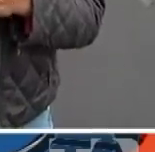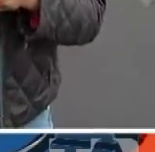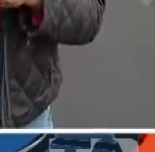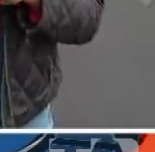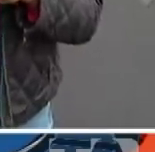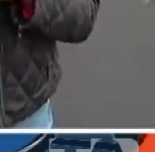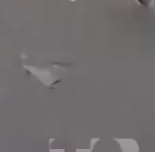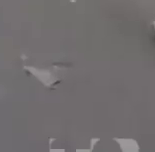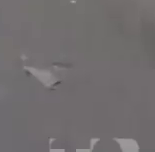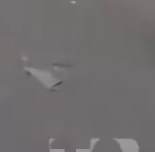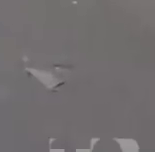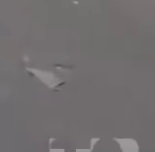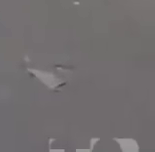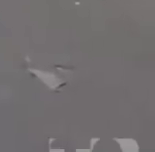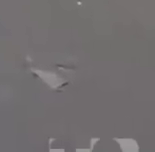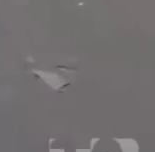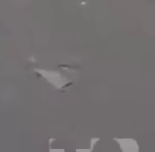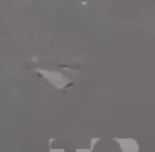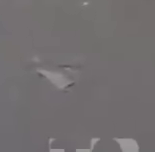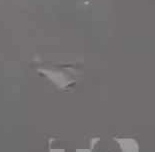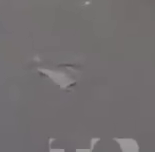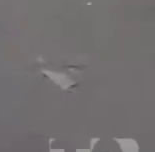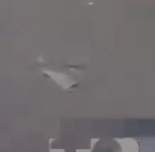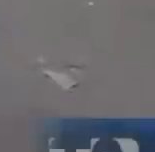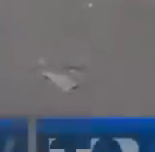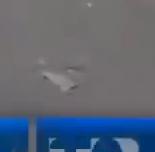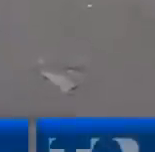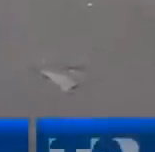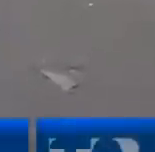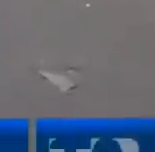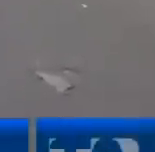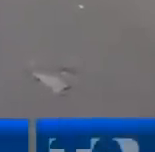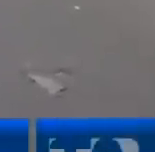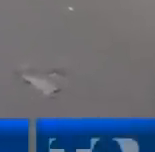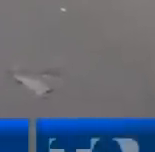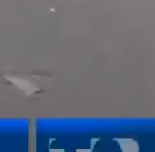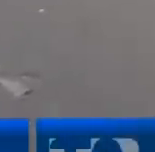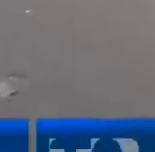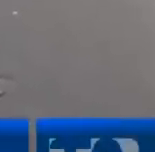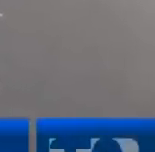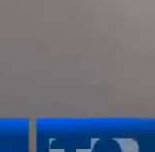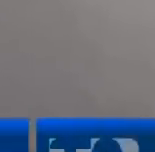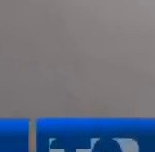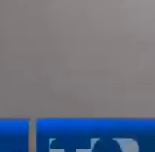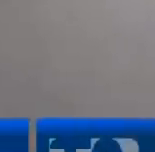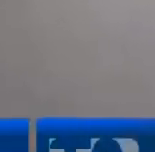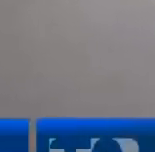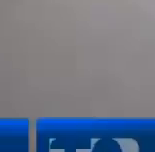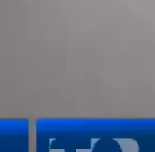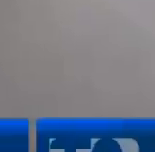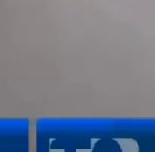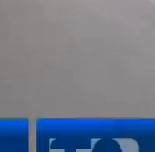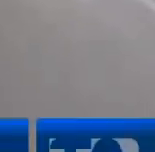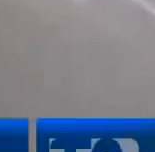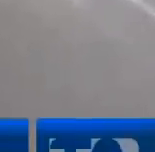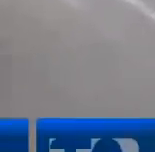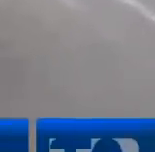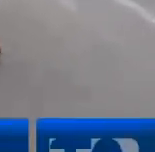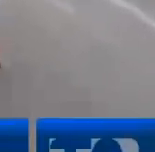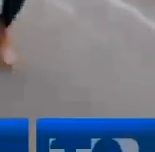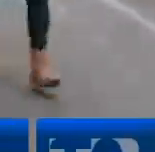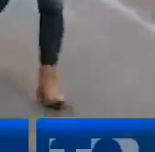Pero te escuchamos. Compañeros y amigos televidentes, muy buenos días. A pie o en camionetas que llegan a cobrar a la ciudadanía